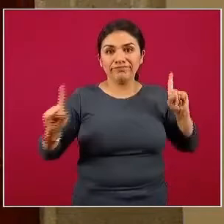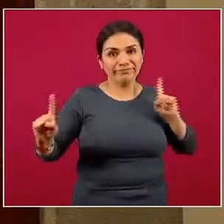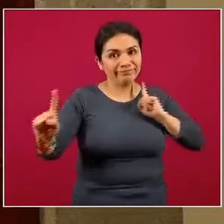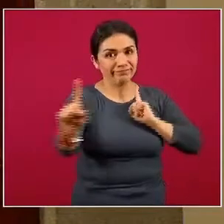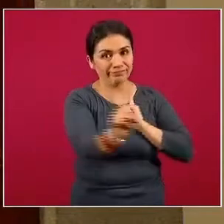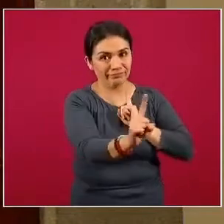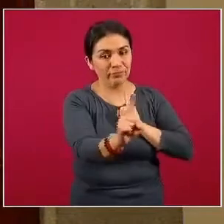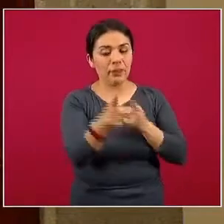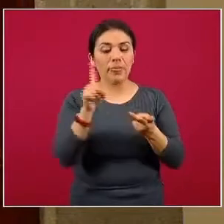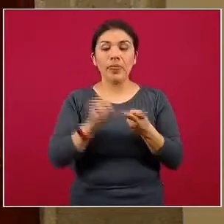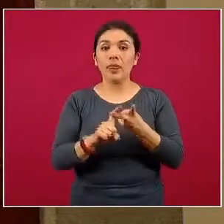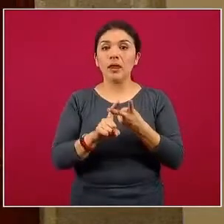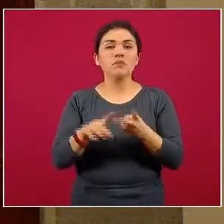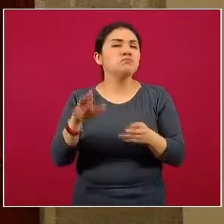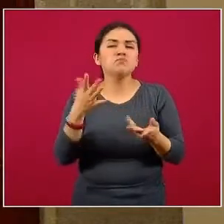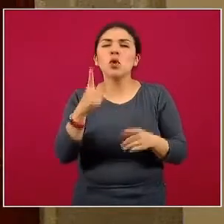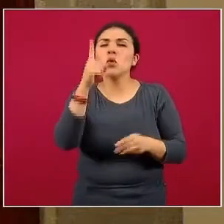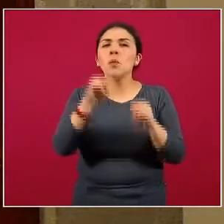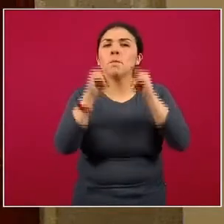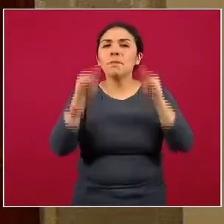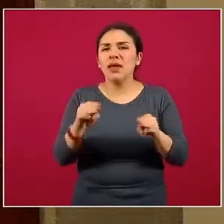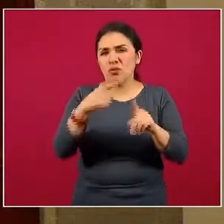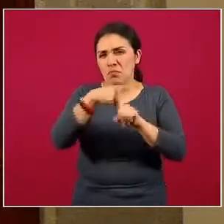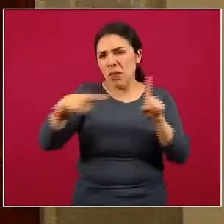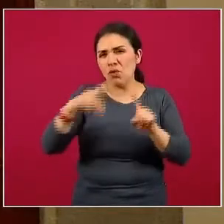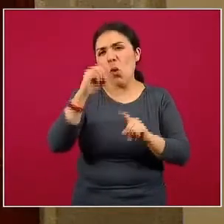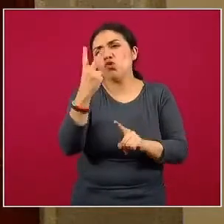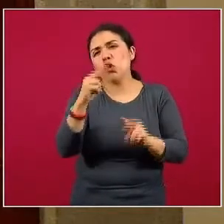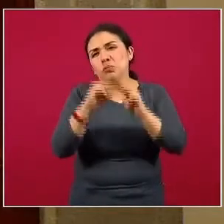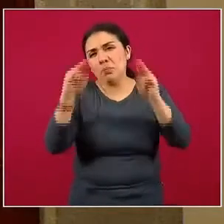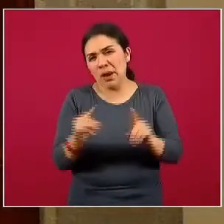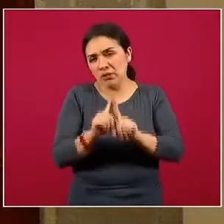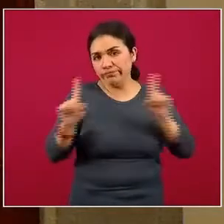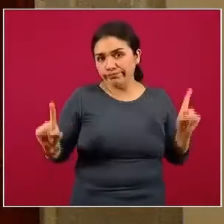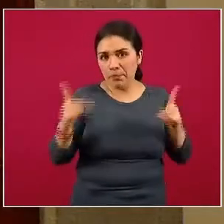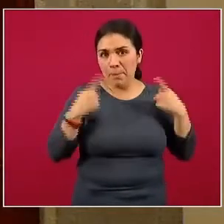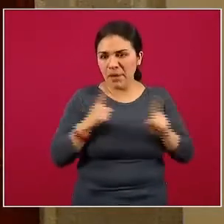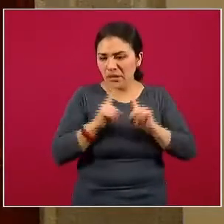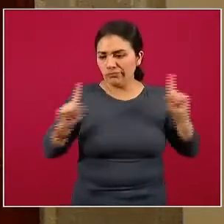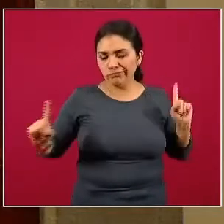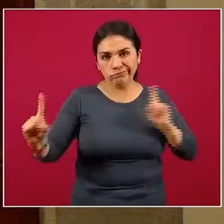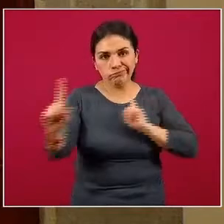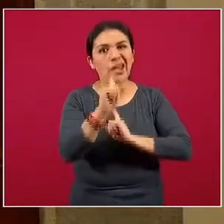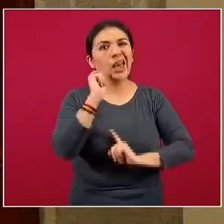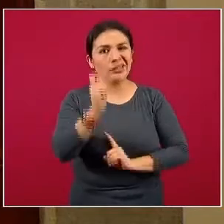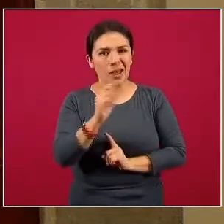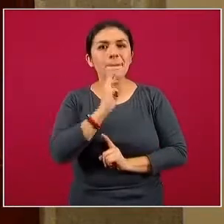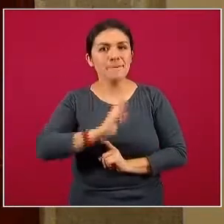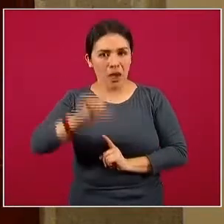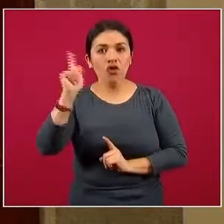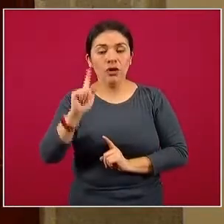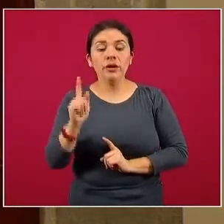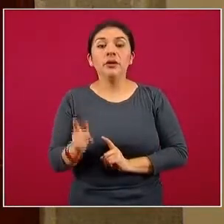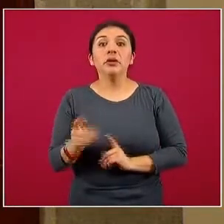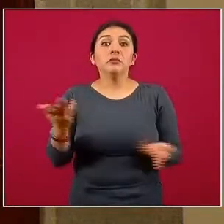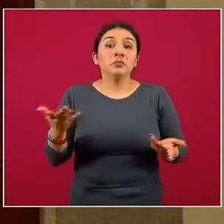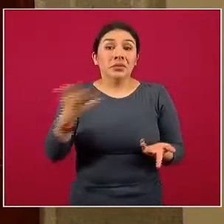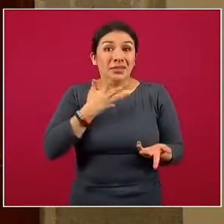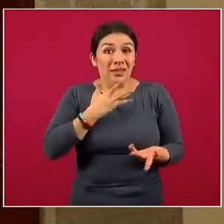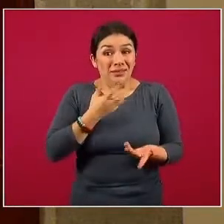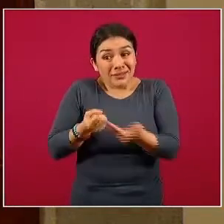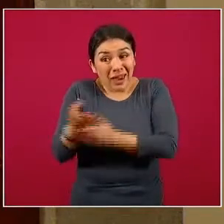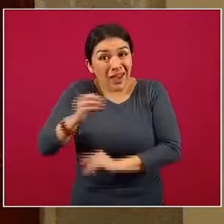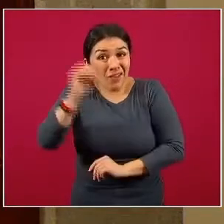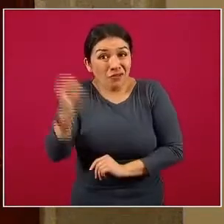distancia, mínimo 1,5 metros, idealmente 2 metros de distancia entre cada una de las personas. Si tenemos que